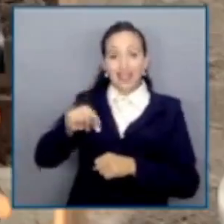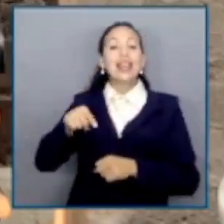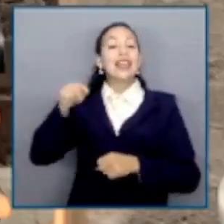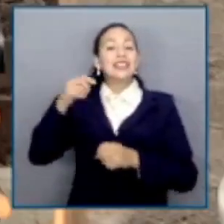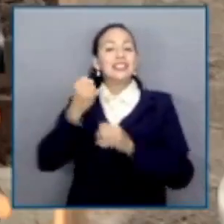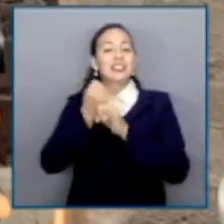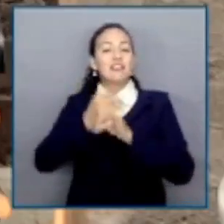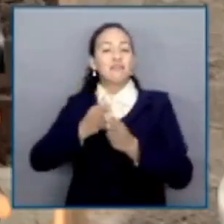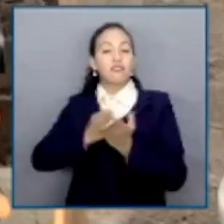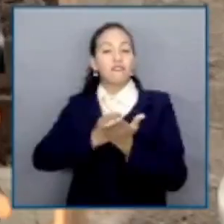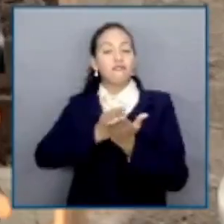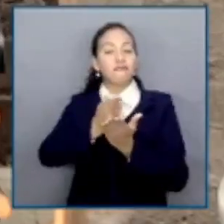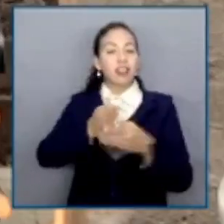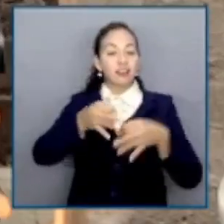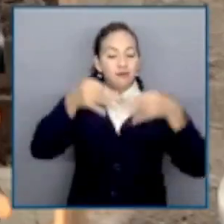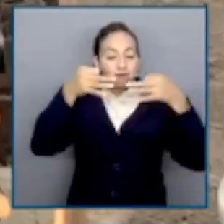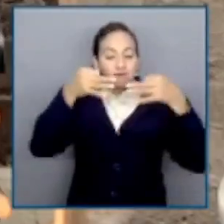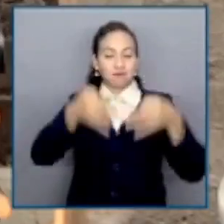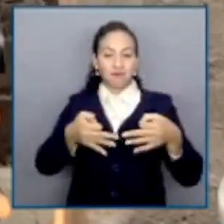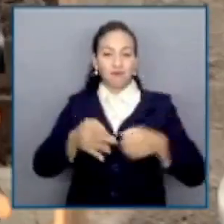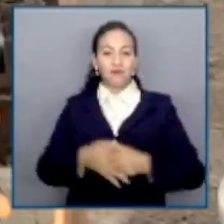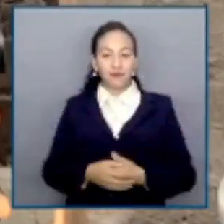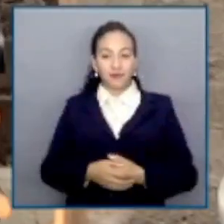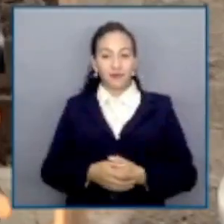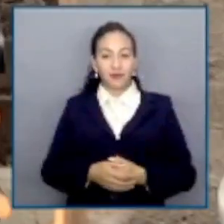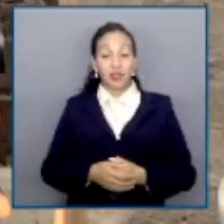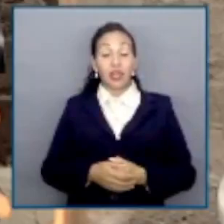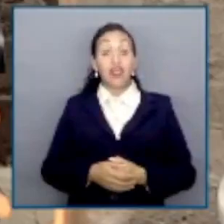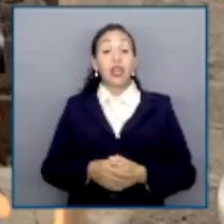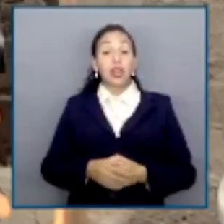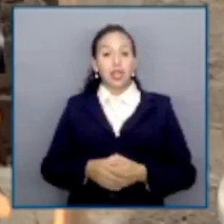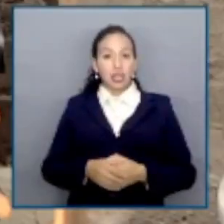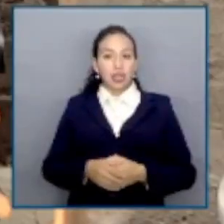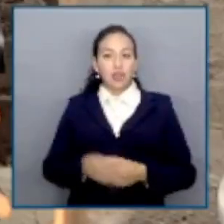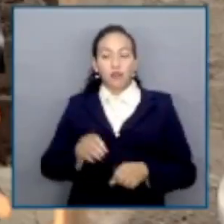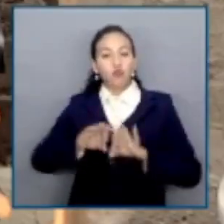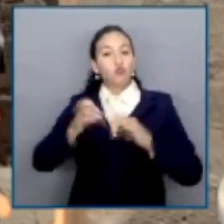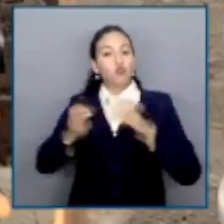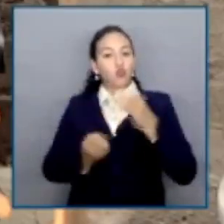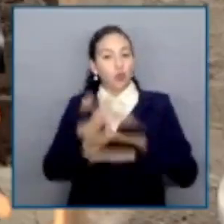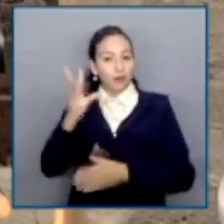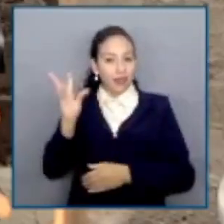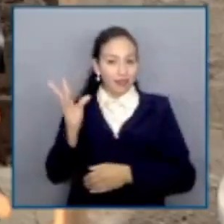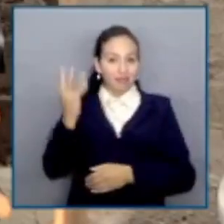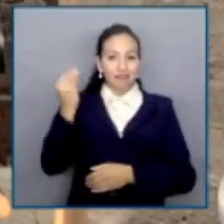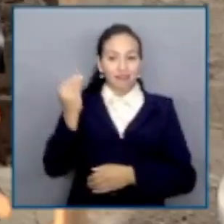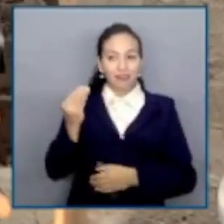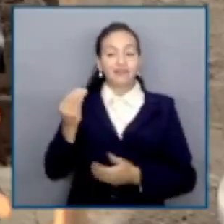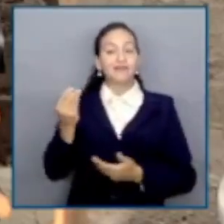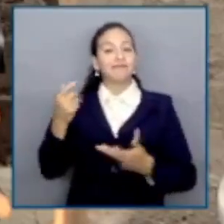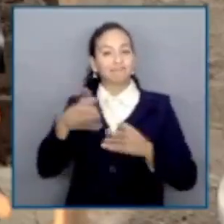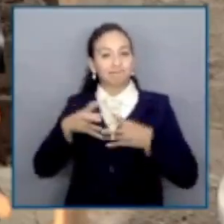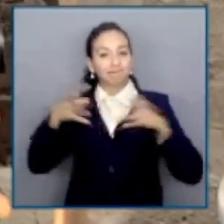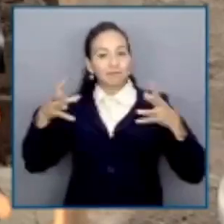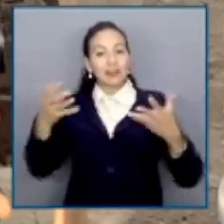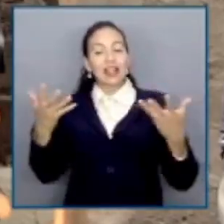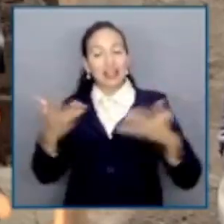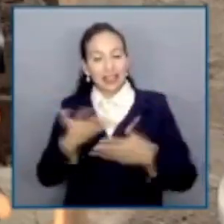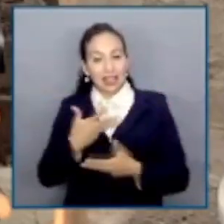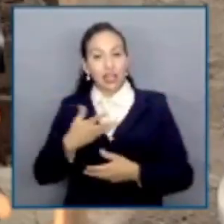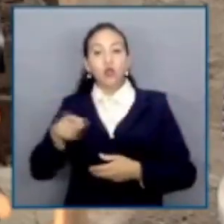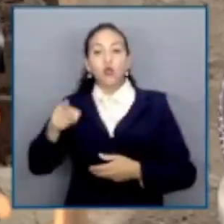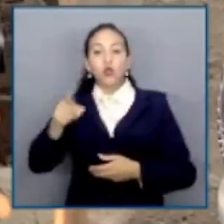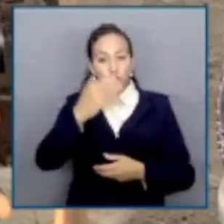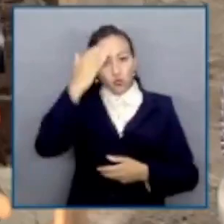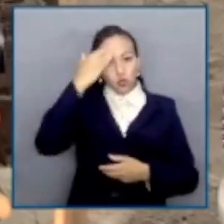Judicatura, y que con el empleo de nuevas opciones audiovisuales pueda valorar y conocer los temas jurídicos y